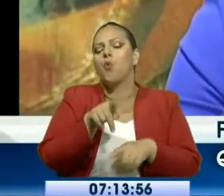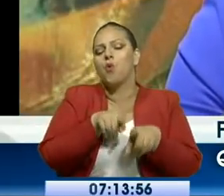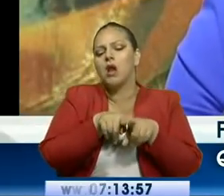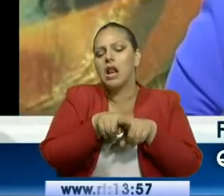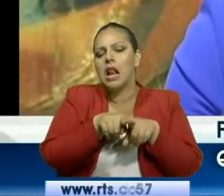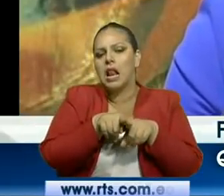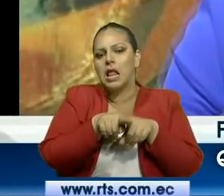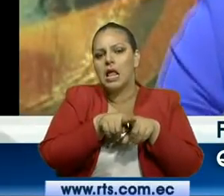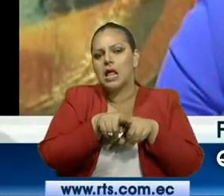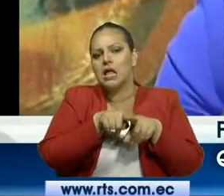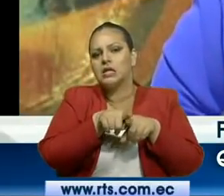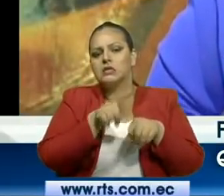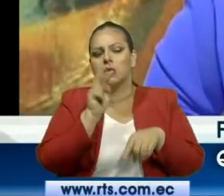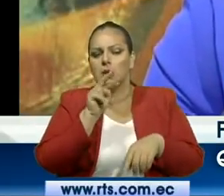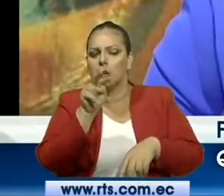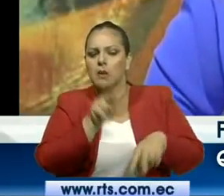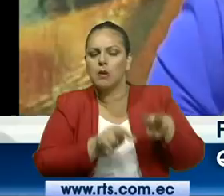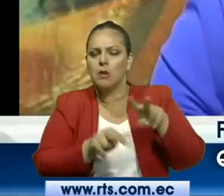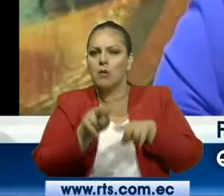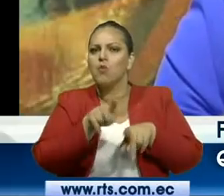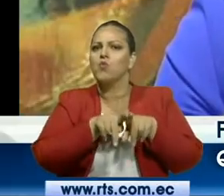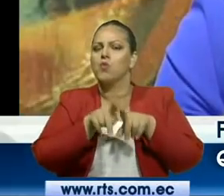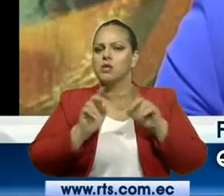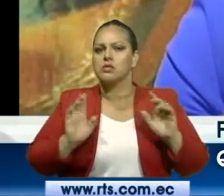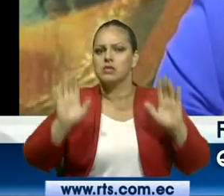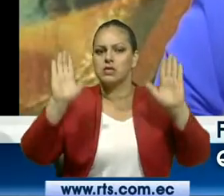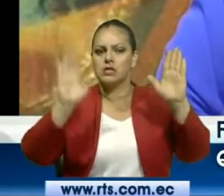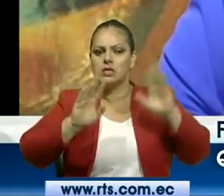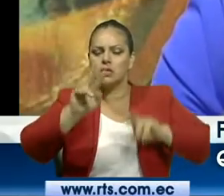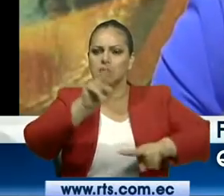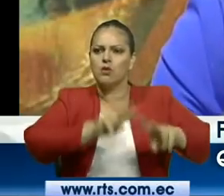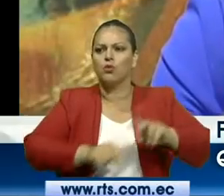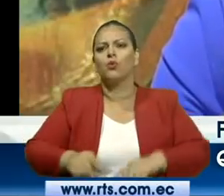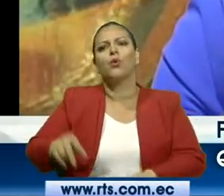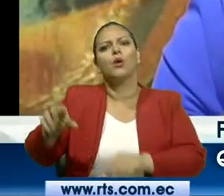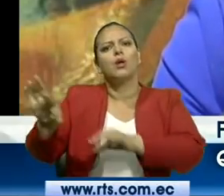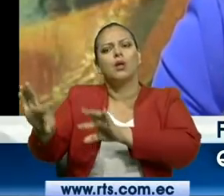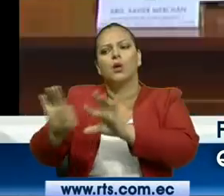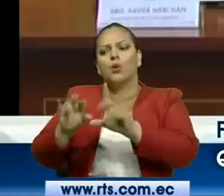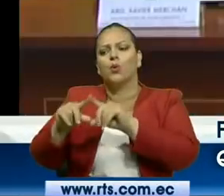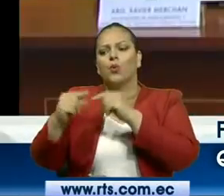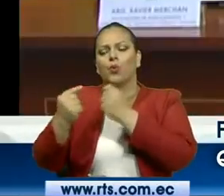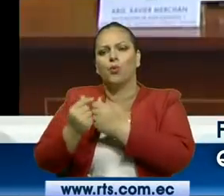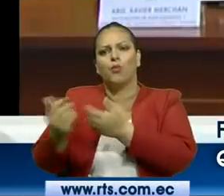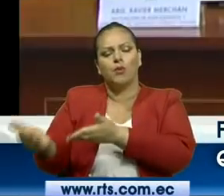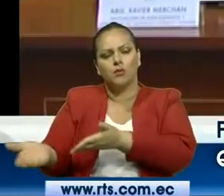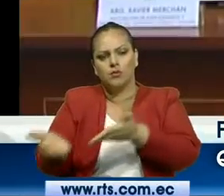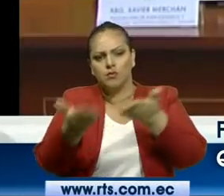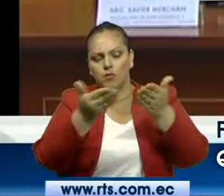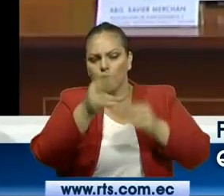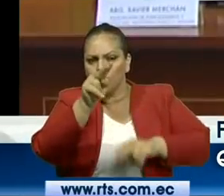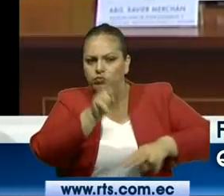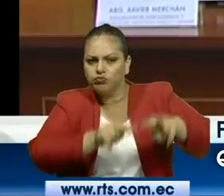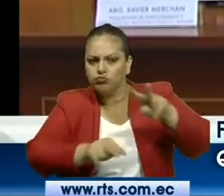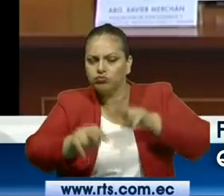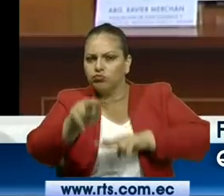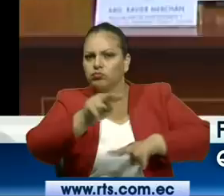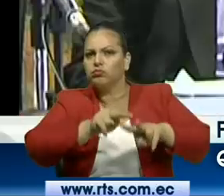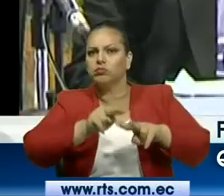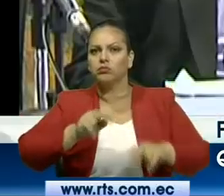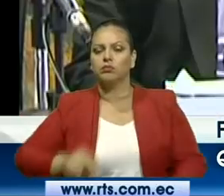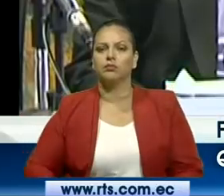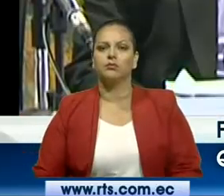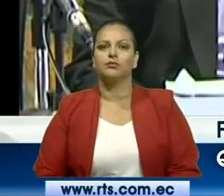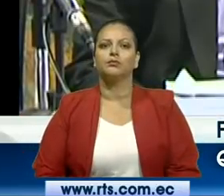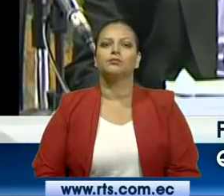parte de esos concursos. Que venga una veeduría y se establezca por qué ha ingresado a la institución. Escoltada por los directivos de los gremios